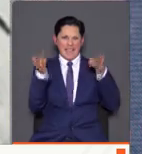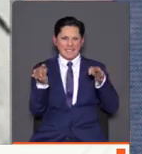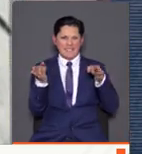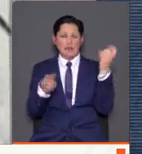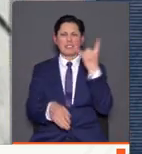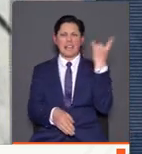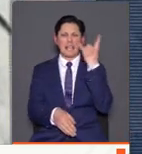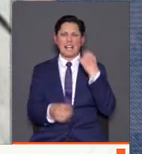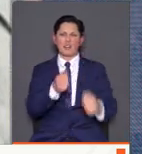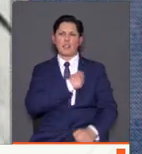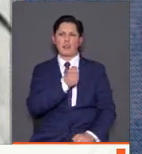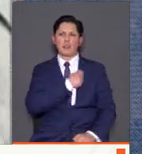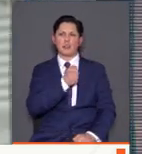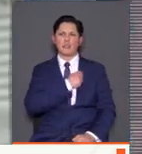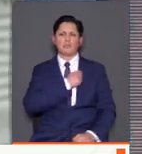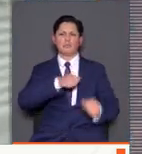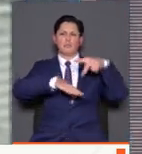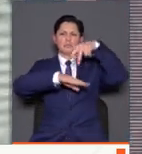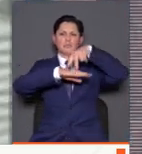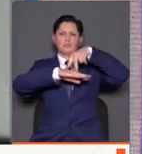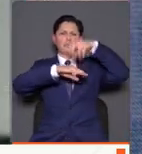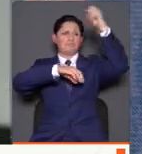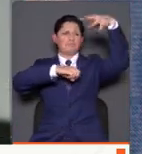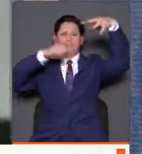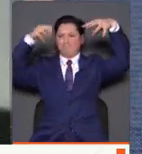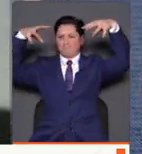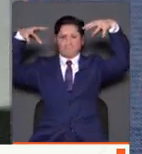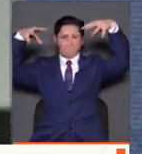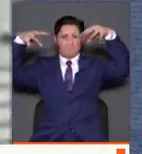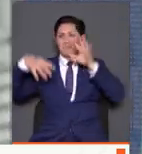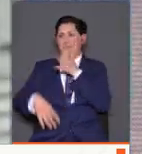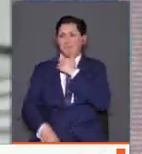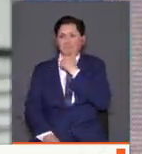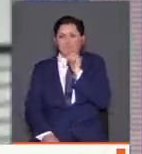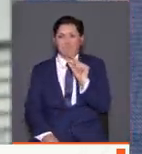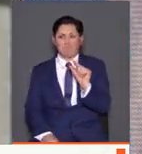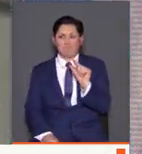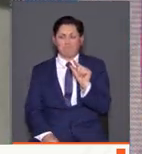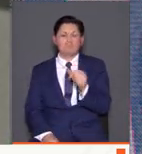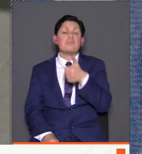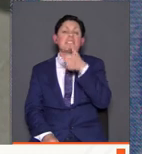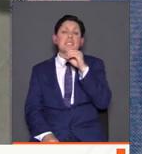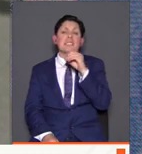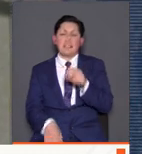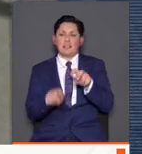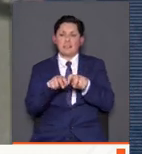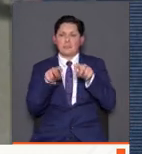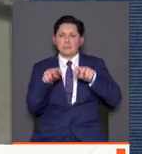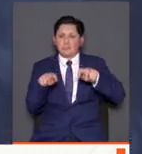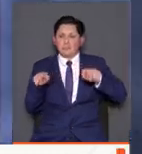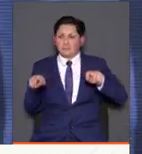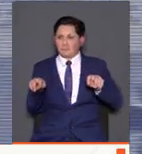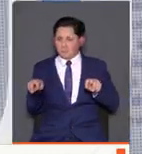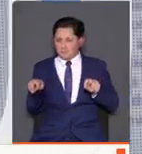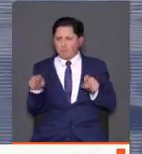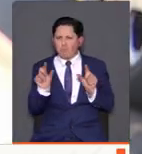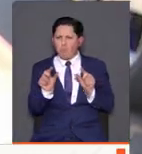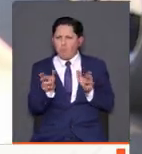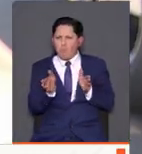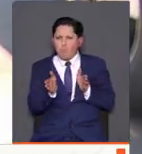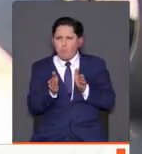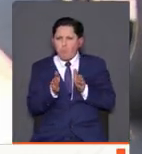butacas, ni hablar de escenografía. Apenas 60 personas de público hasta que se habilita un estudio para el programa. Aquí era